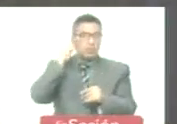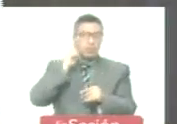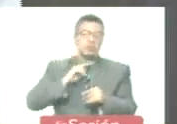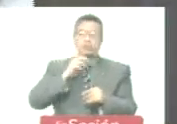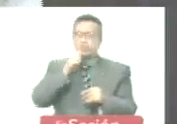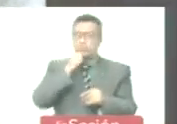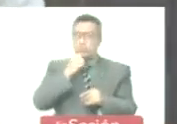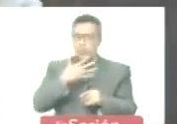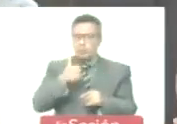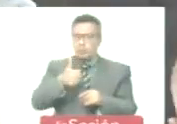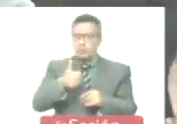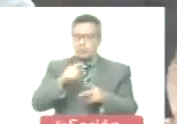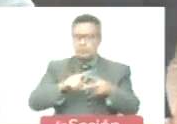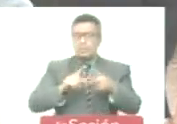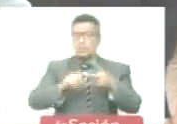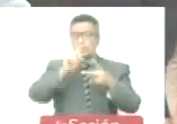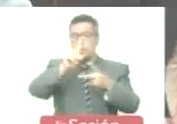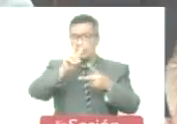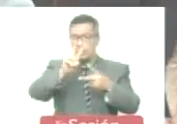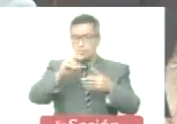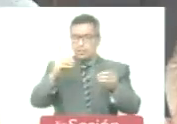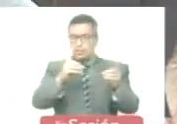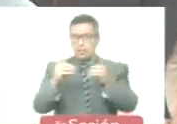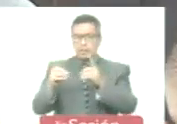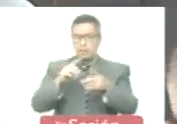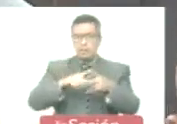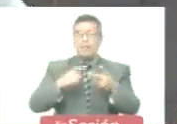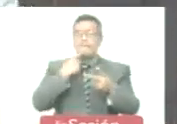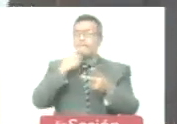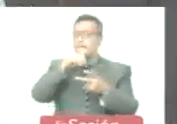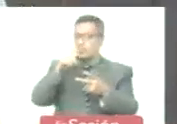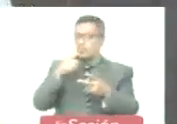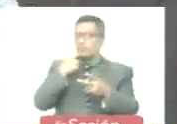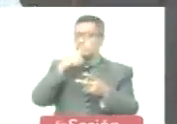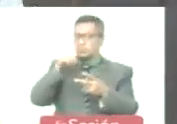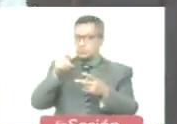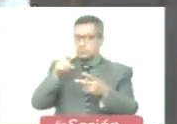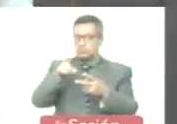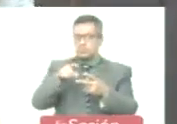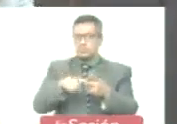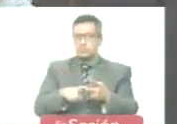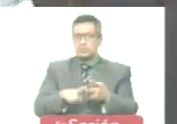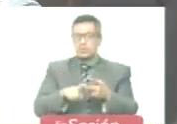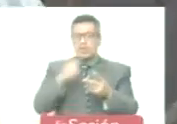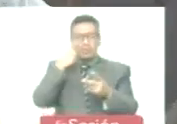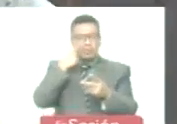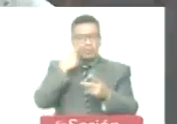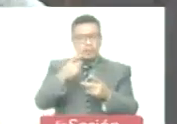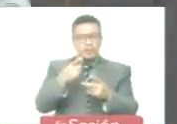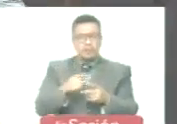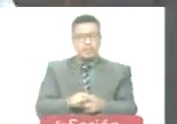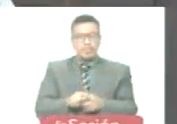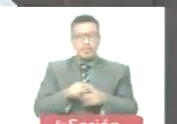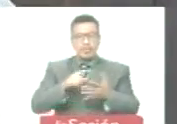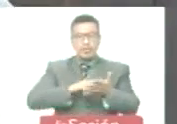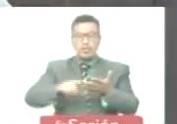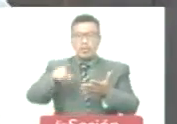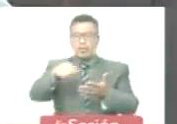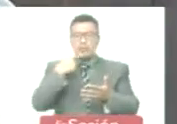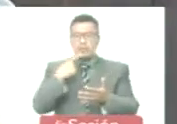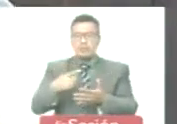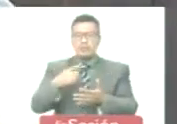bueno que para esta segunda discusión y para la consulta veamos lo que señalaba el